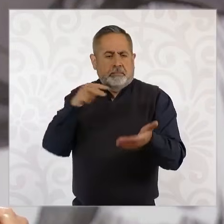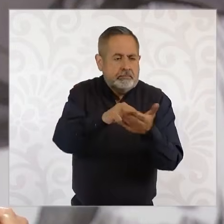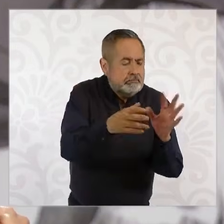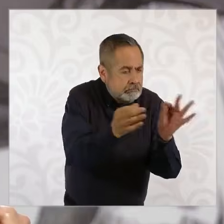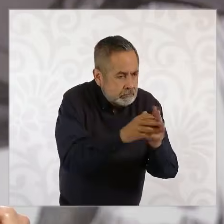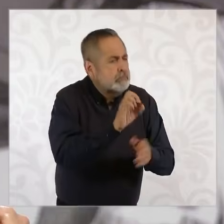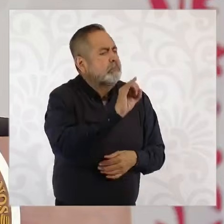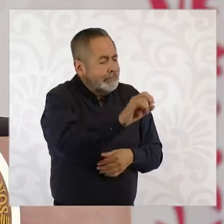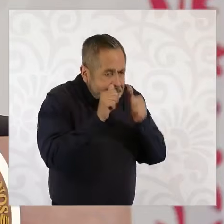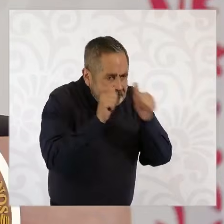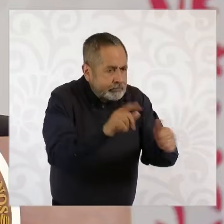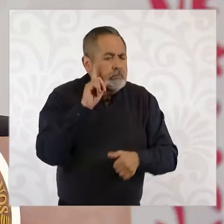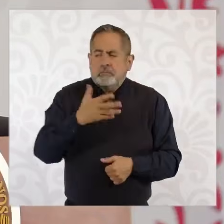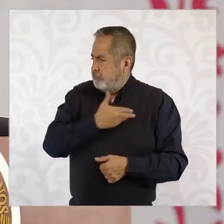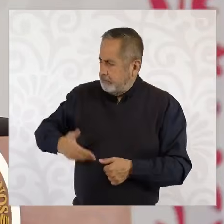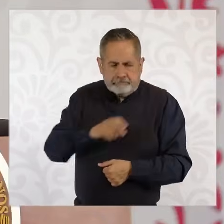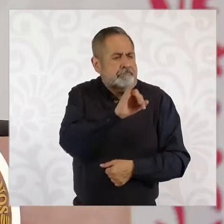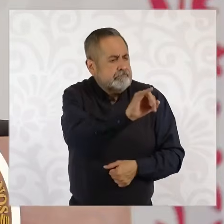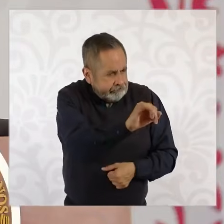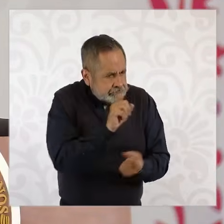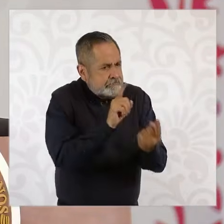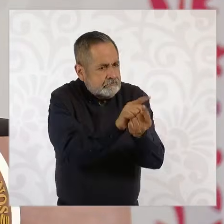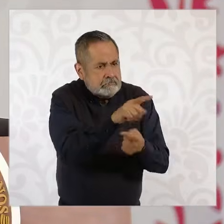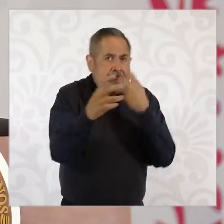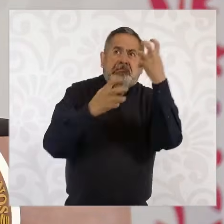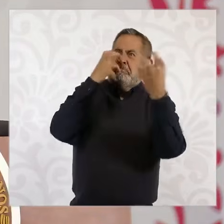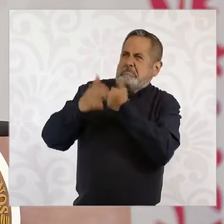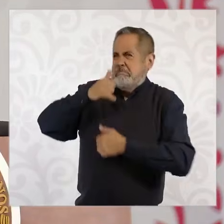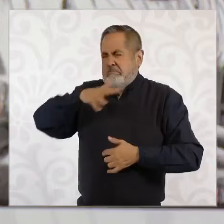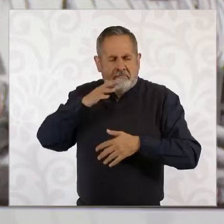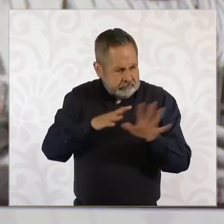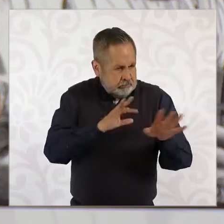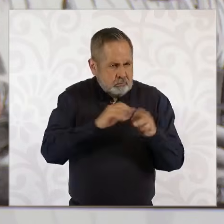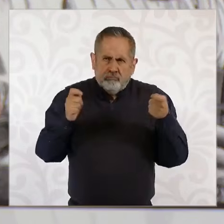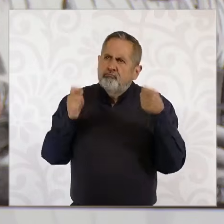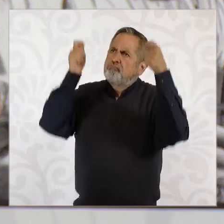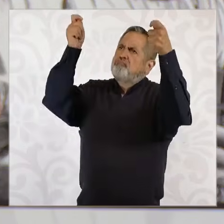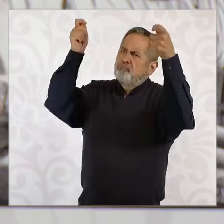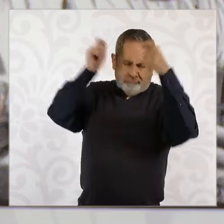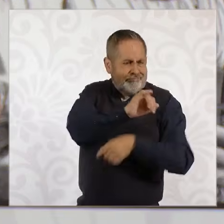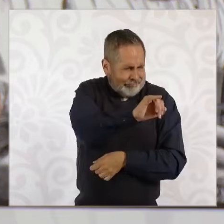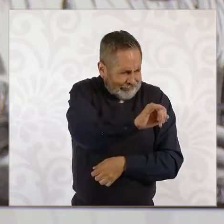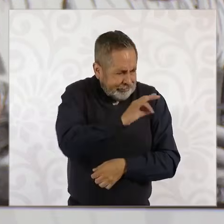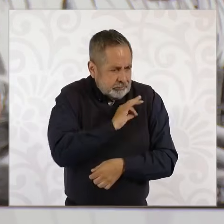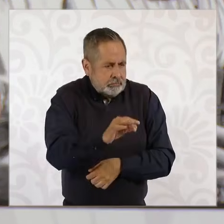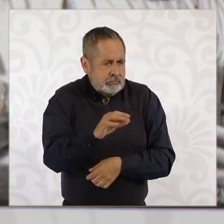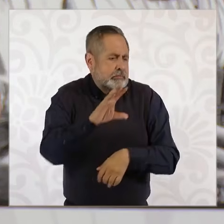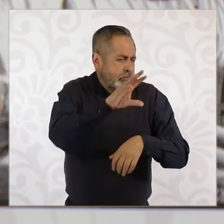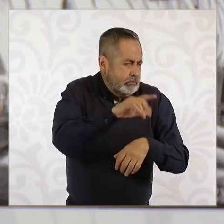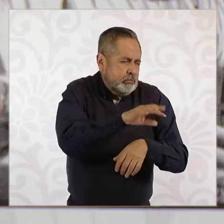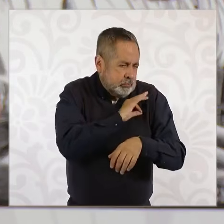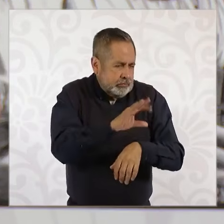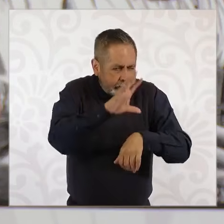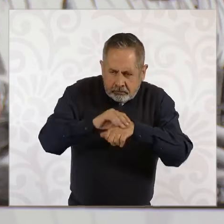iba a atender, que no tenían por qué manifestarse, que podían tener sus carteles levantados, pero que permitieran que se desarrollara